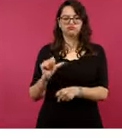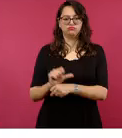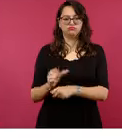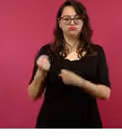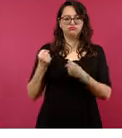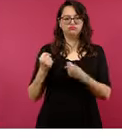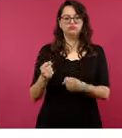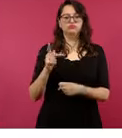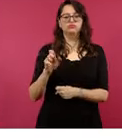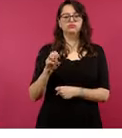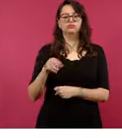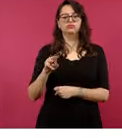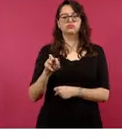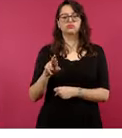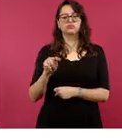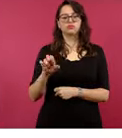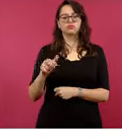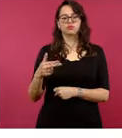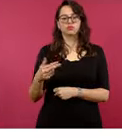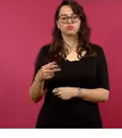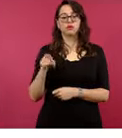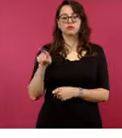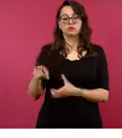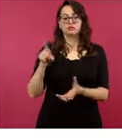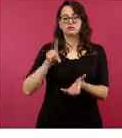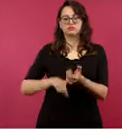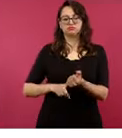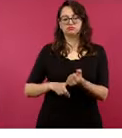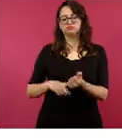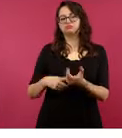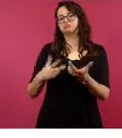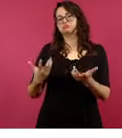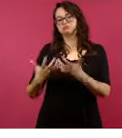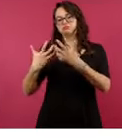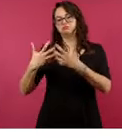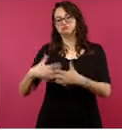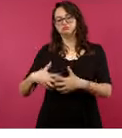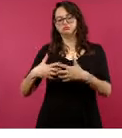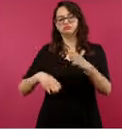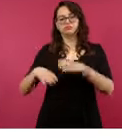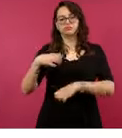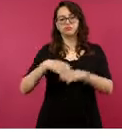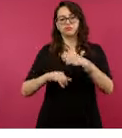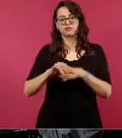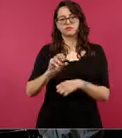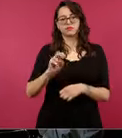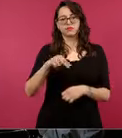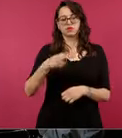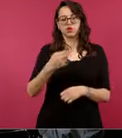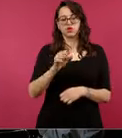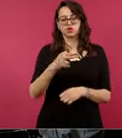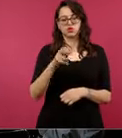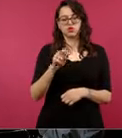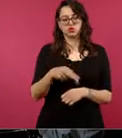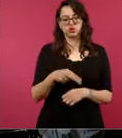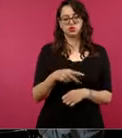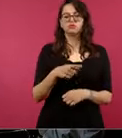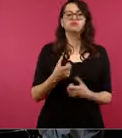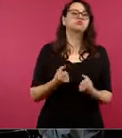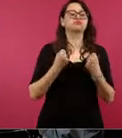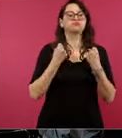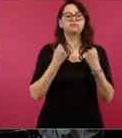la que transportaban mercancía de la empresa Johnson & Johnson cuando fueron interceptados por los hoy sentenciados. Ellos portaban armas de fuego con